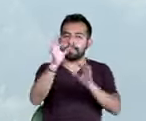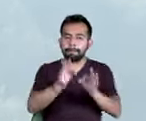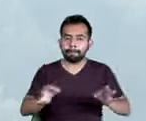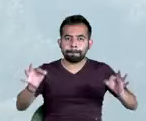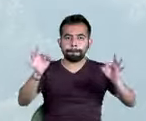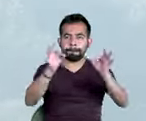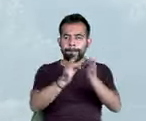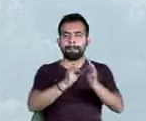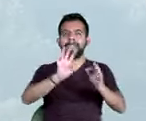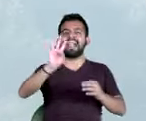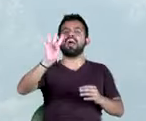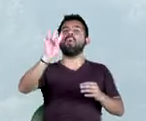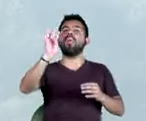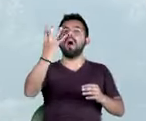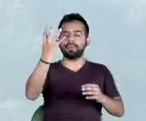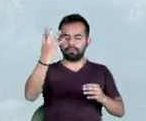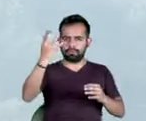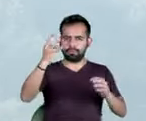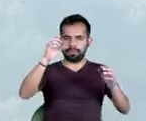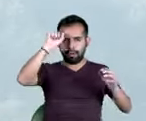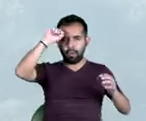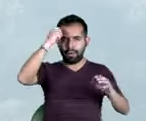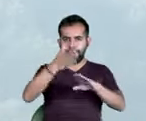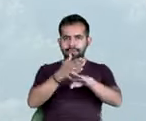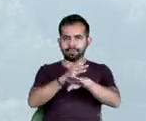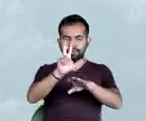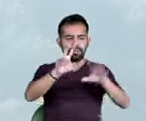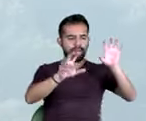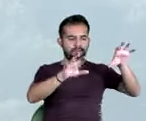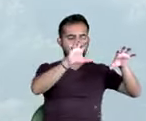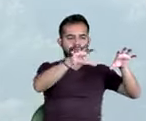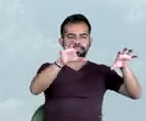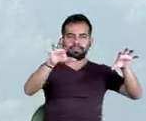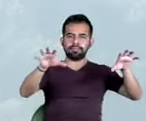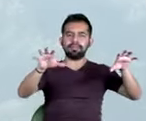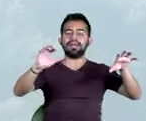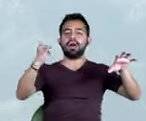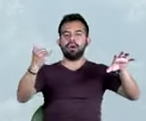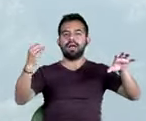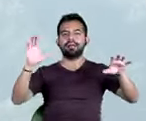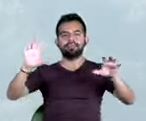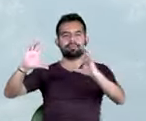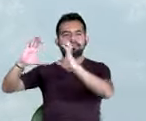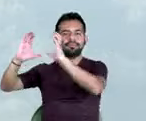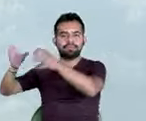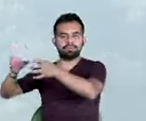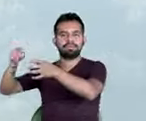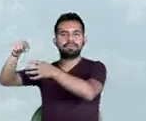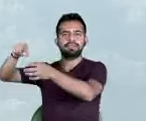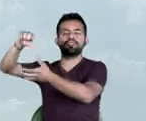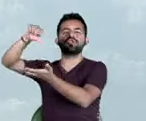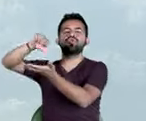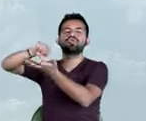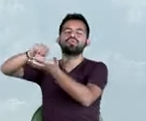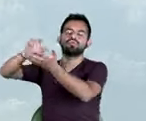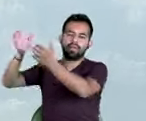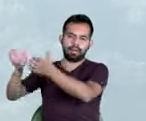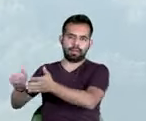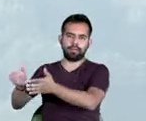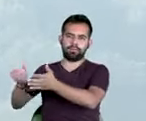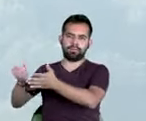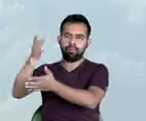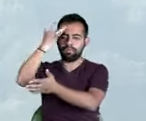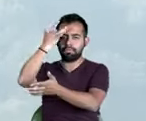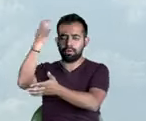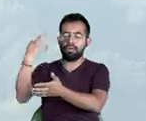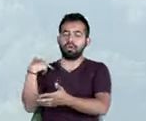esa cuarta, ese cuarto pilar que para nosotros será el esencial dentro del modelo de gestión, la ciudadanía. No concebimos